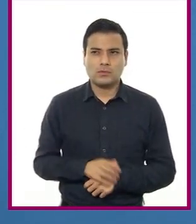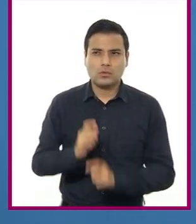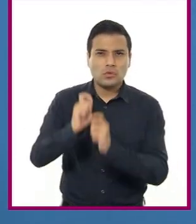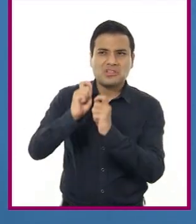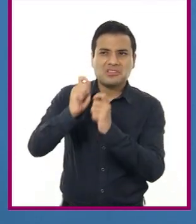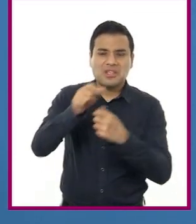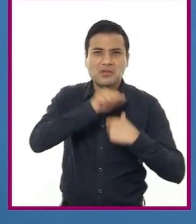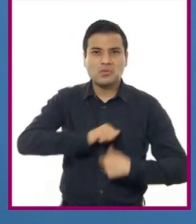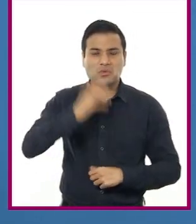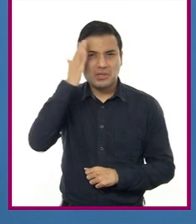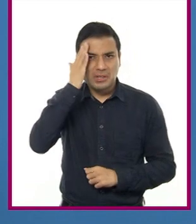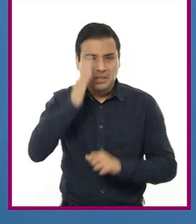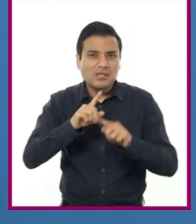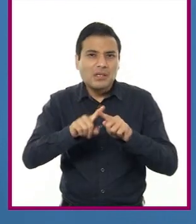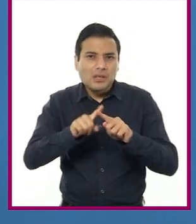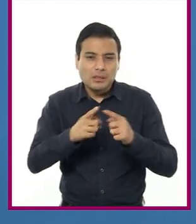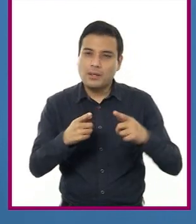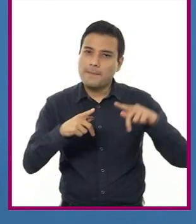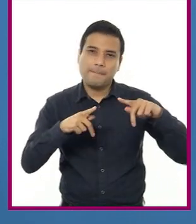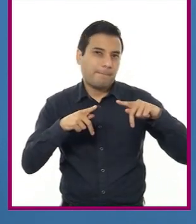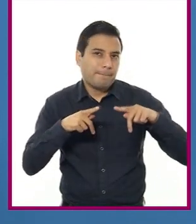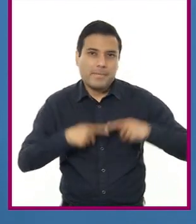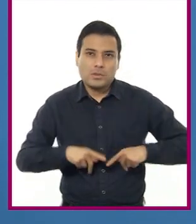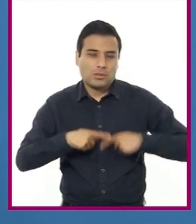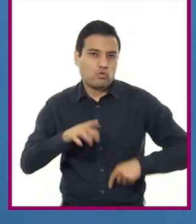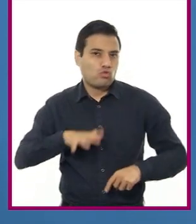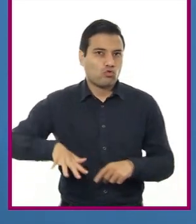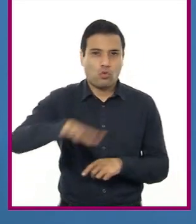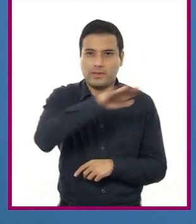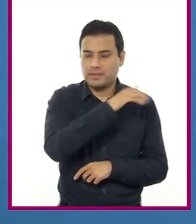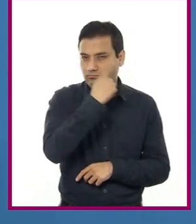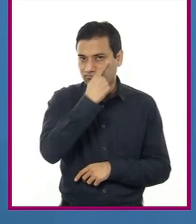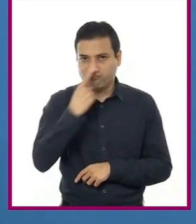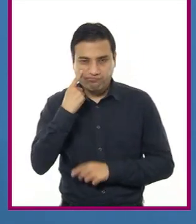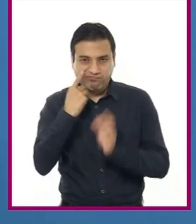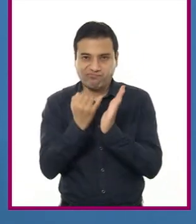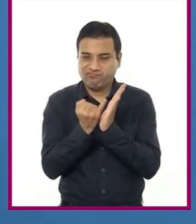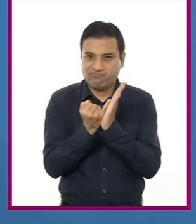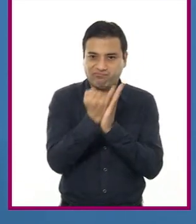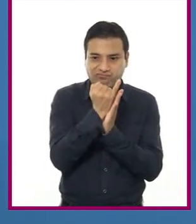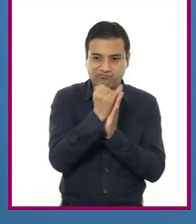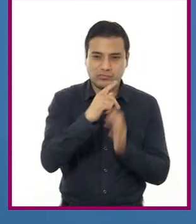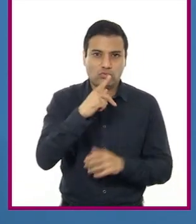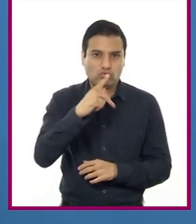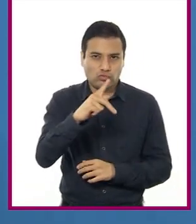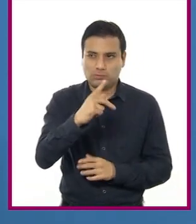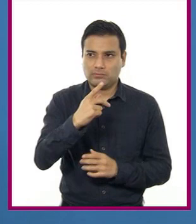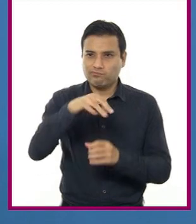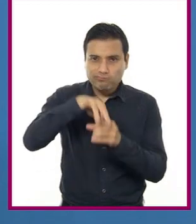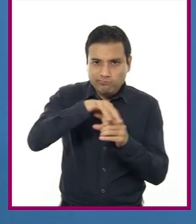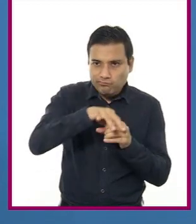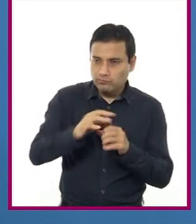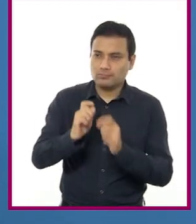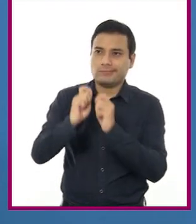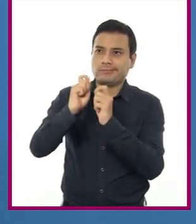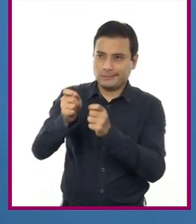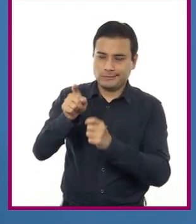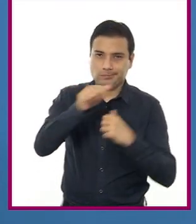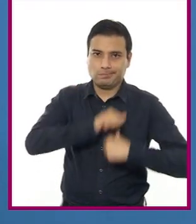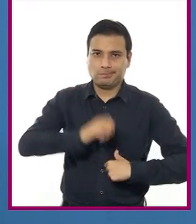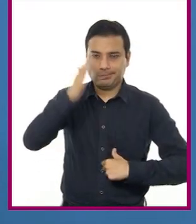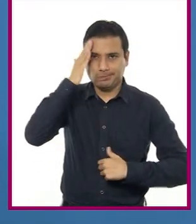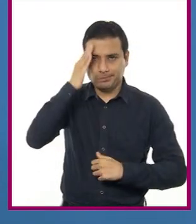los ciudadanos, quienes asignan a sus representantes la capacidad para decidir en su nombre, para que puedan ejercer